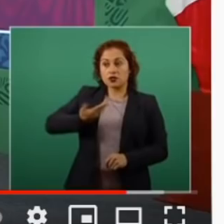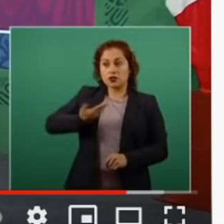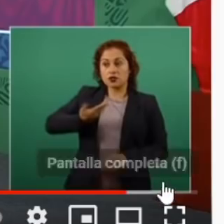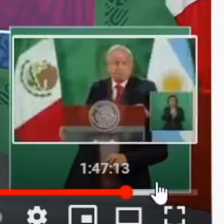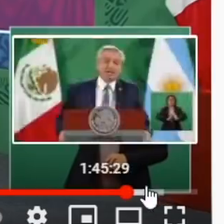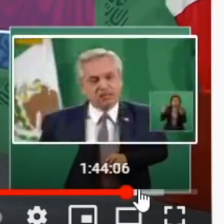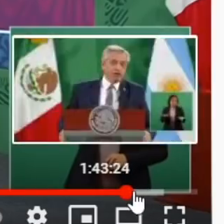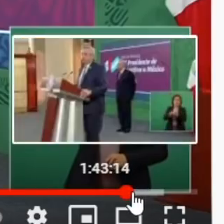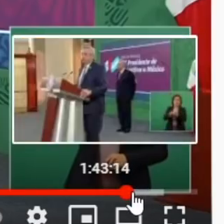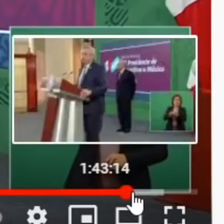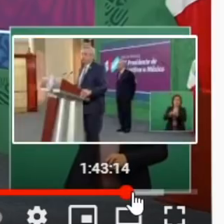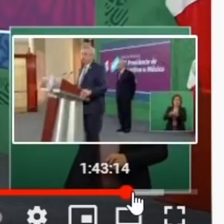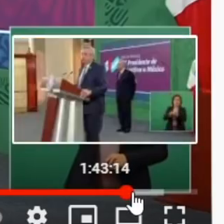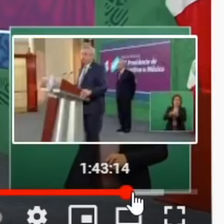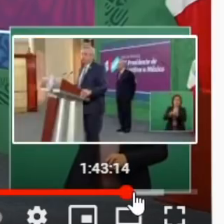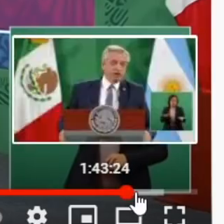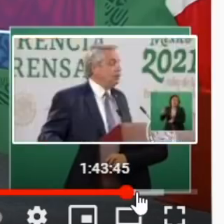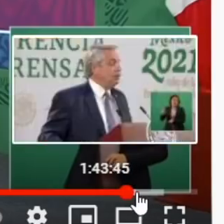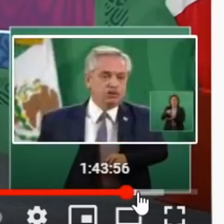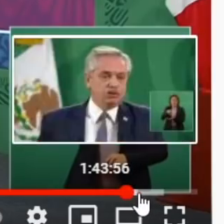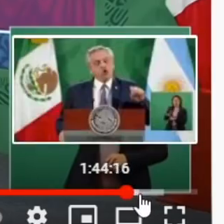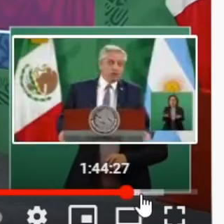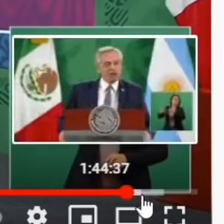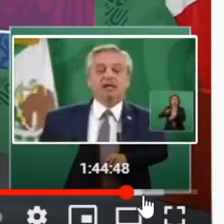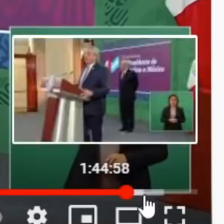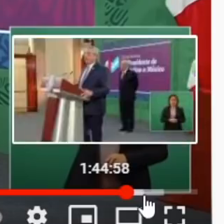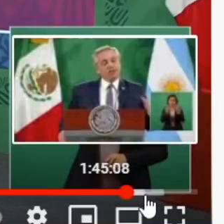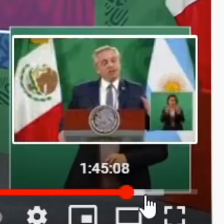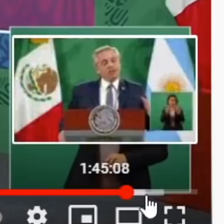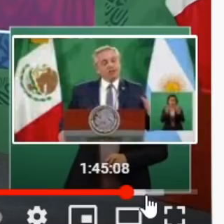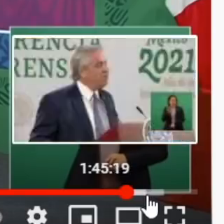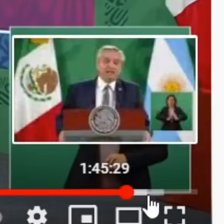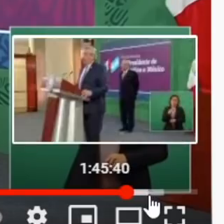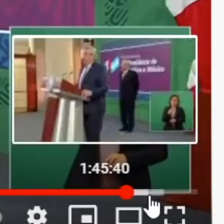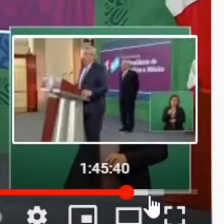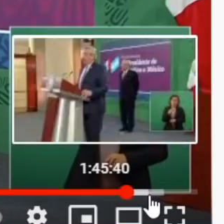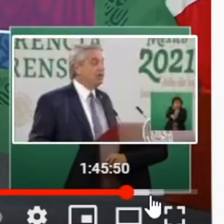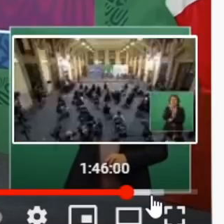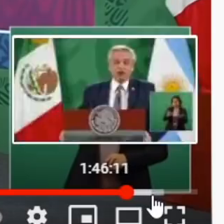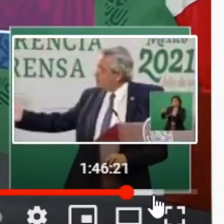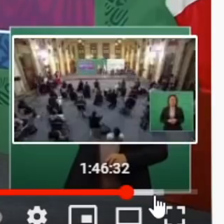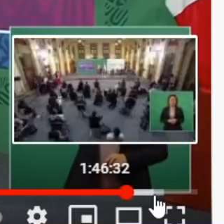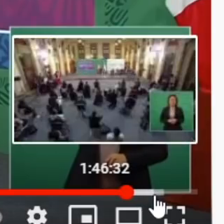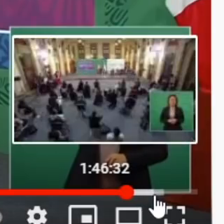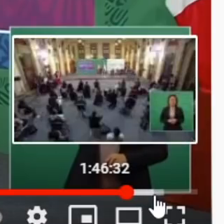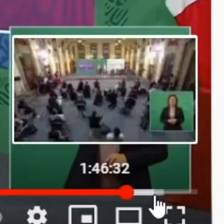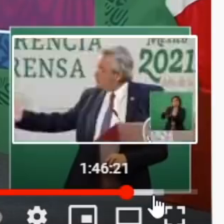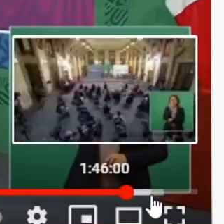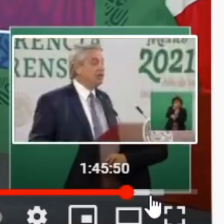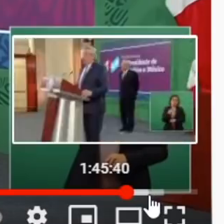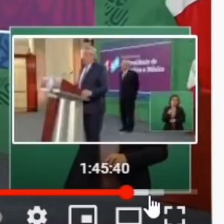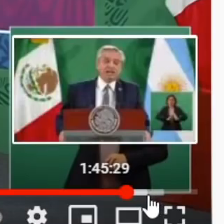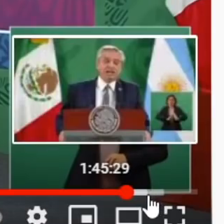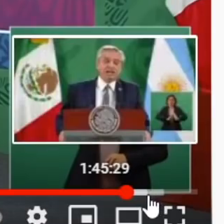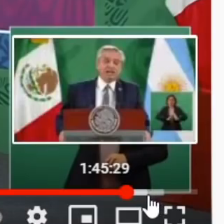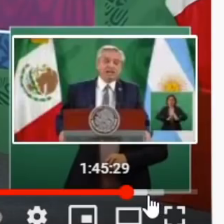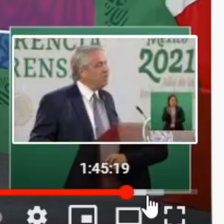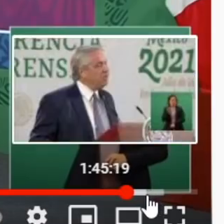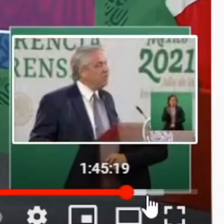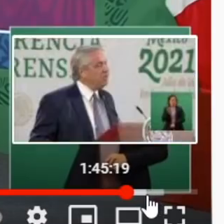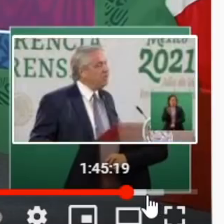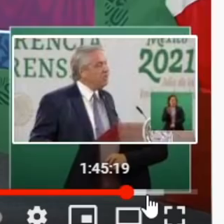todo, y es que también Alberto Fernández le agradeció al presidente Andrés Manuel López Obrador por todo el apoyo que